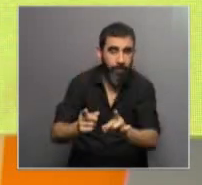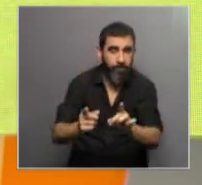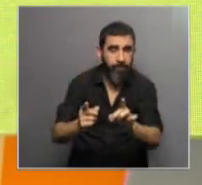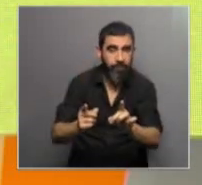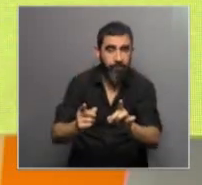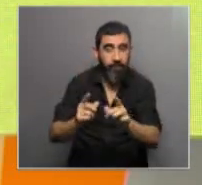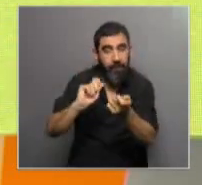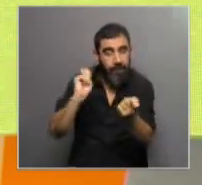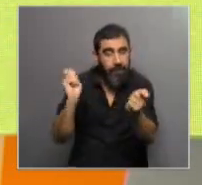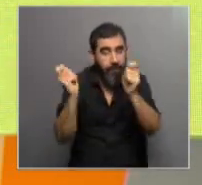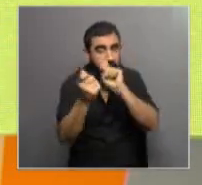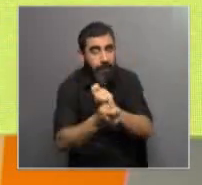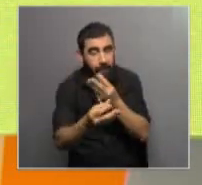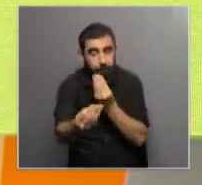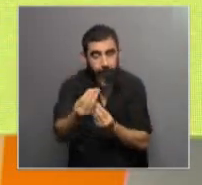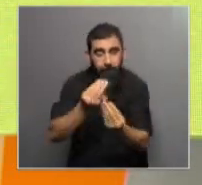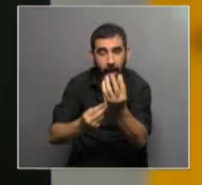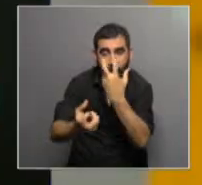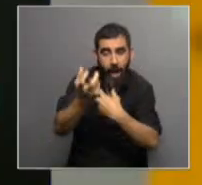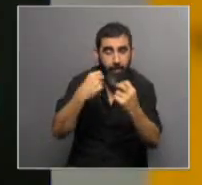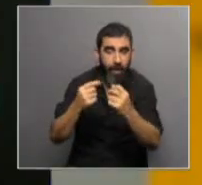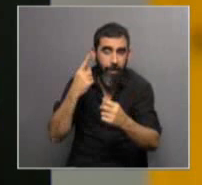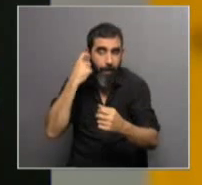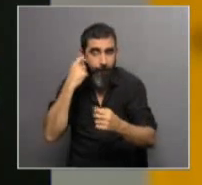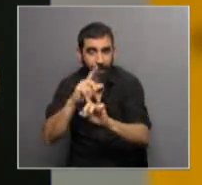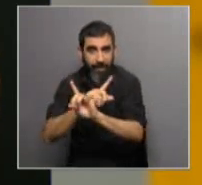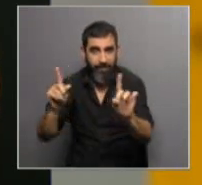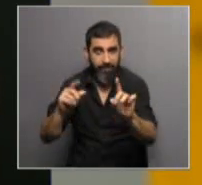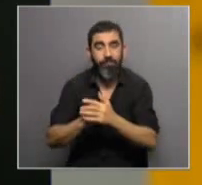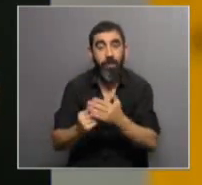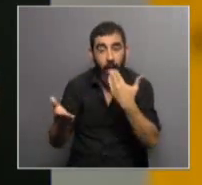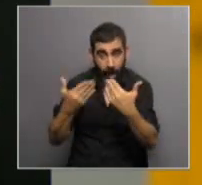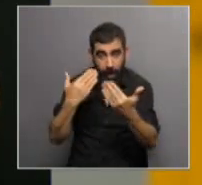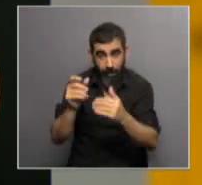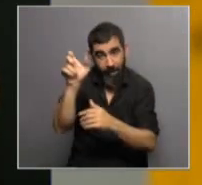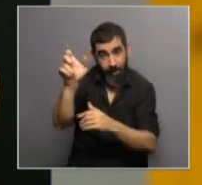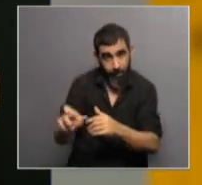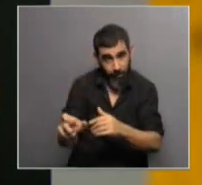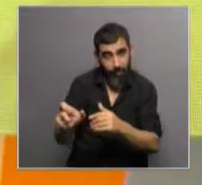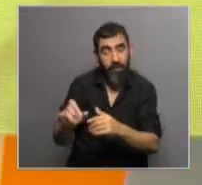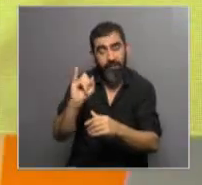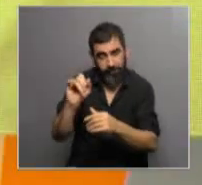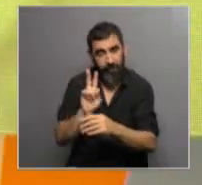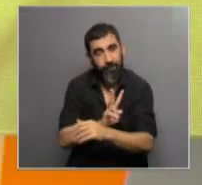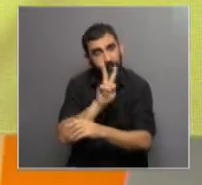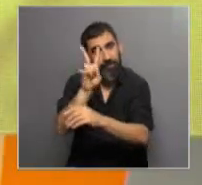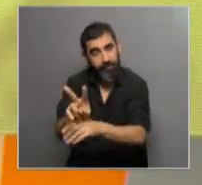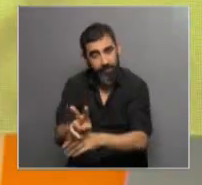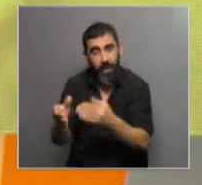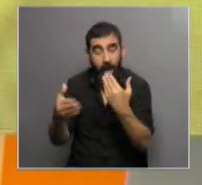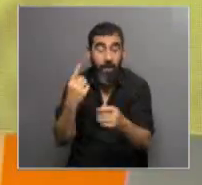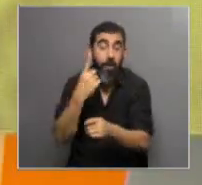sustituir alguna manera los animales de experimentación es esta conversación ariel bolatti la comprensión para con ella y bueno acá en el primer